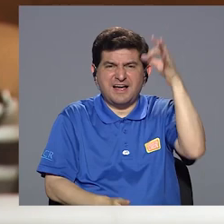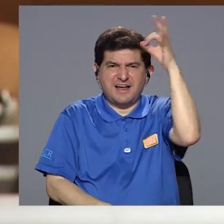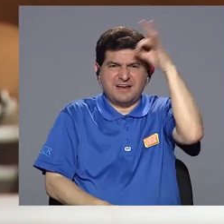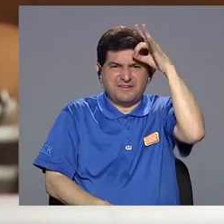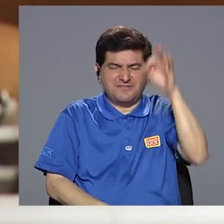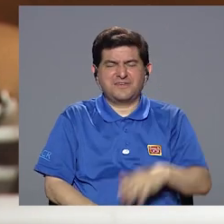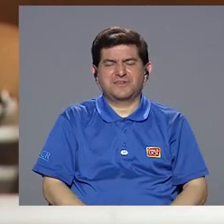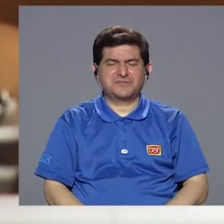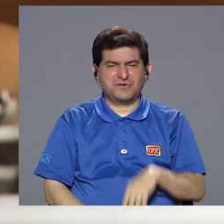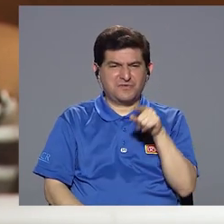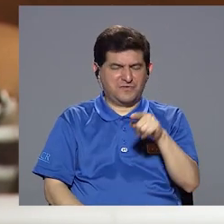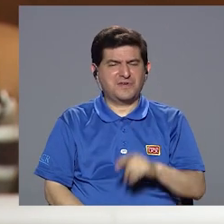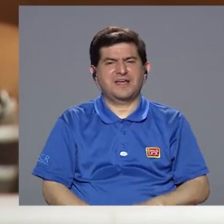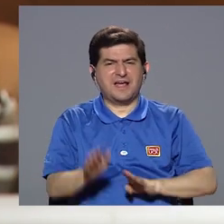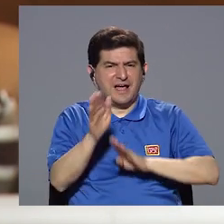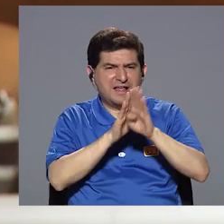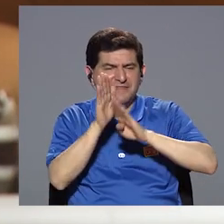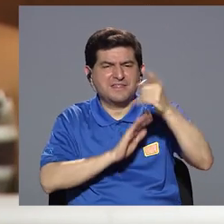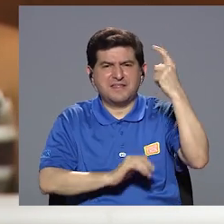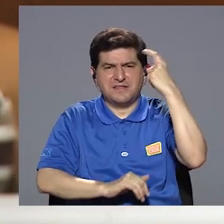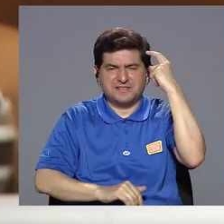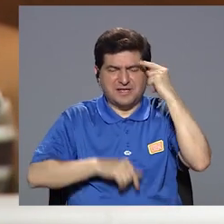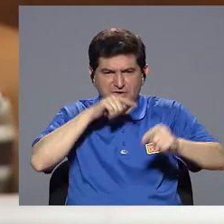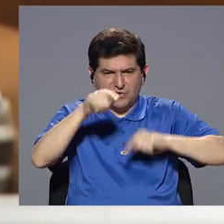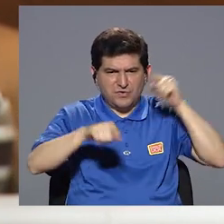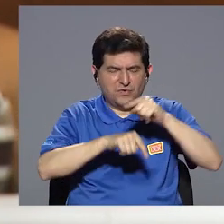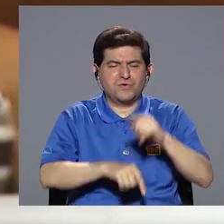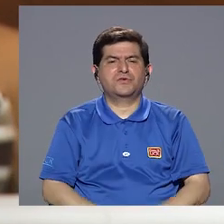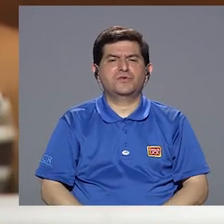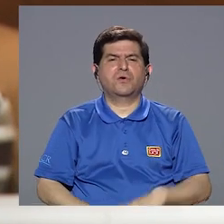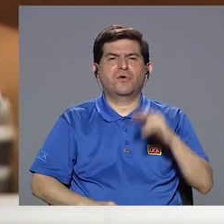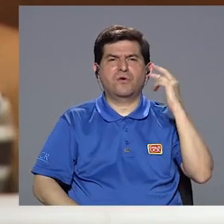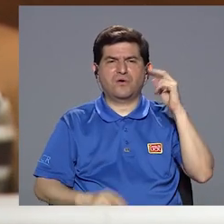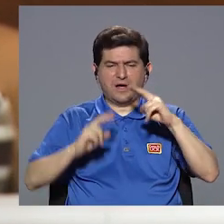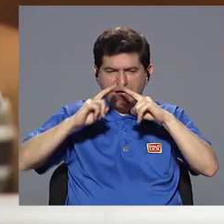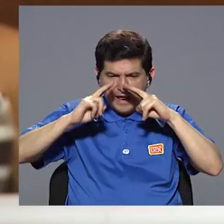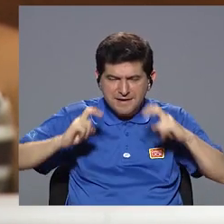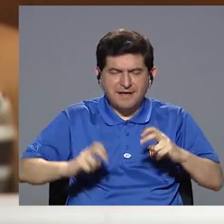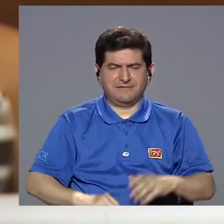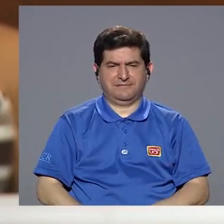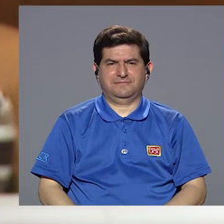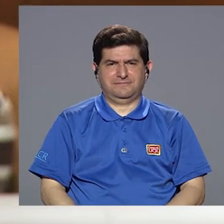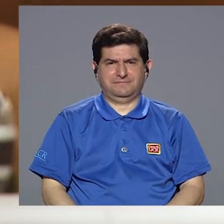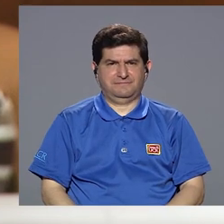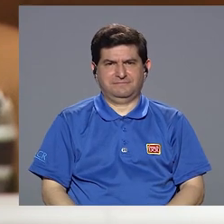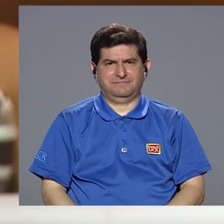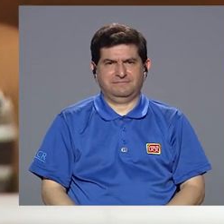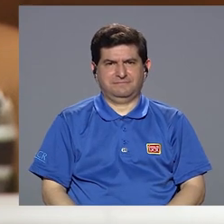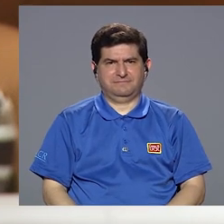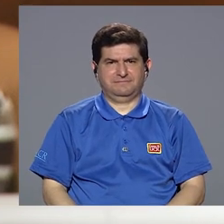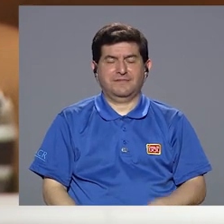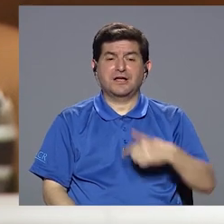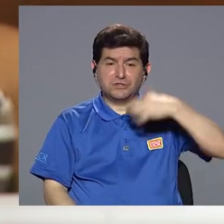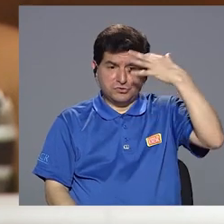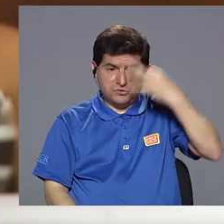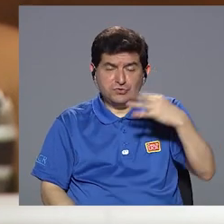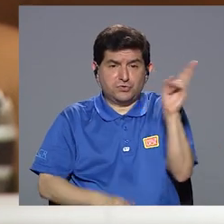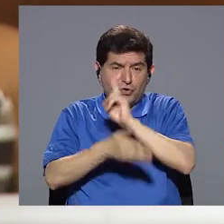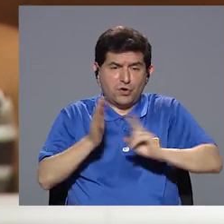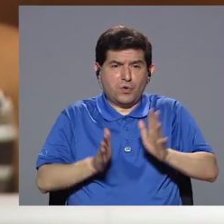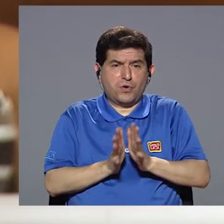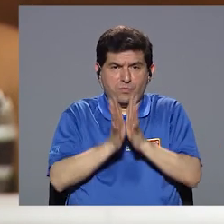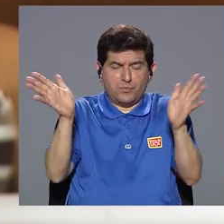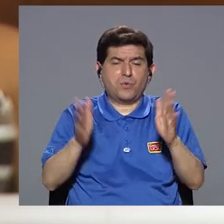central de integralidad académica y desarrollo del pensamiento crítico reflexivo etcétera entonces